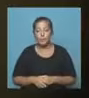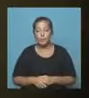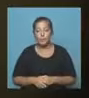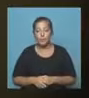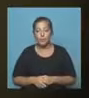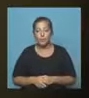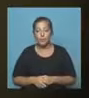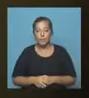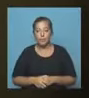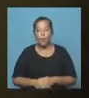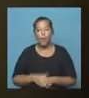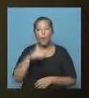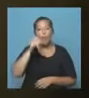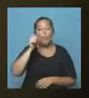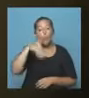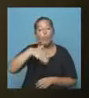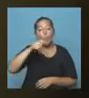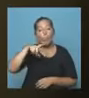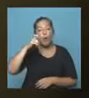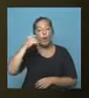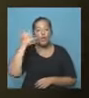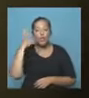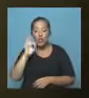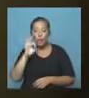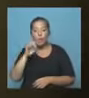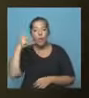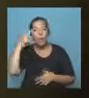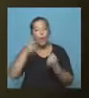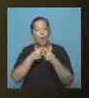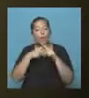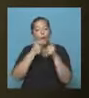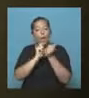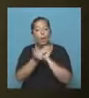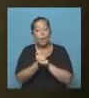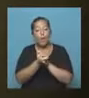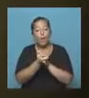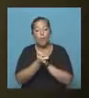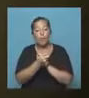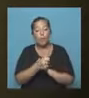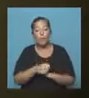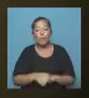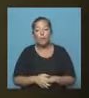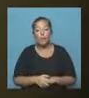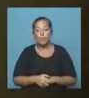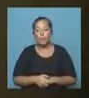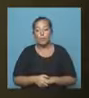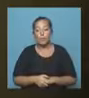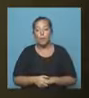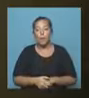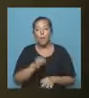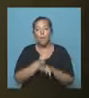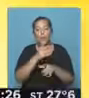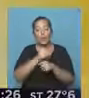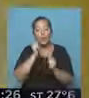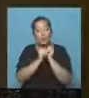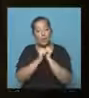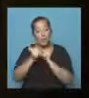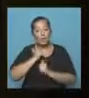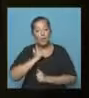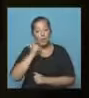paco moncayo del acuerdo por el cambio es licenciado en ciencias internacionales especialista en historia militar y tiene 76